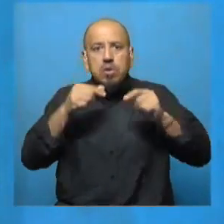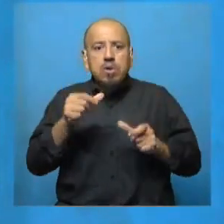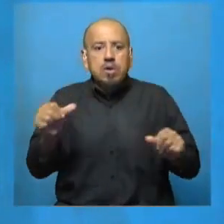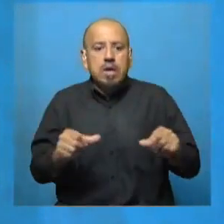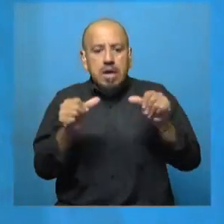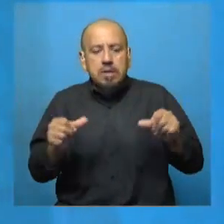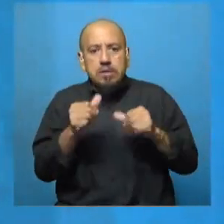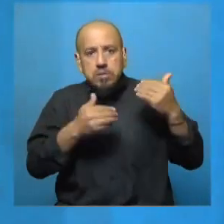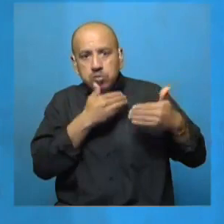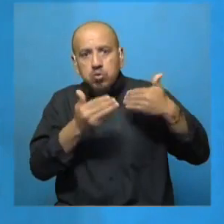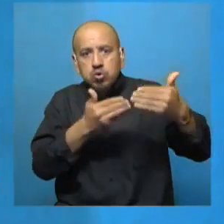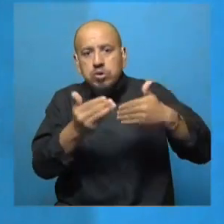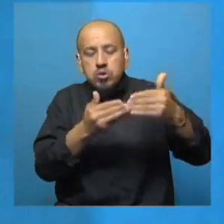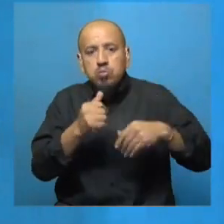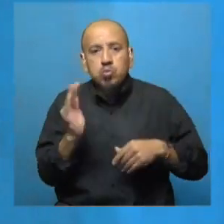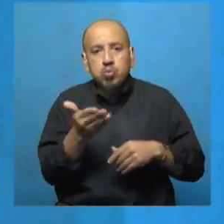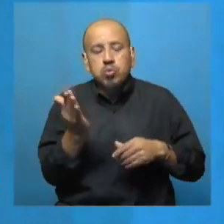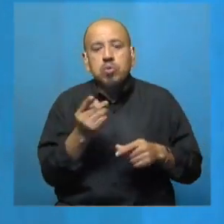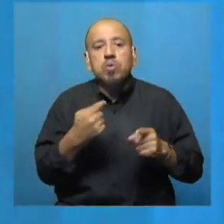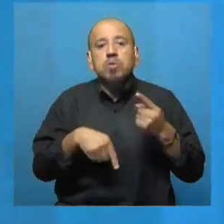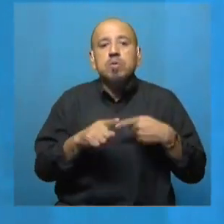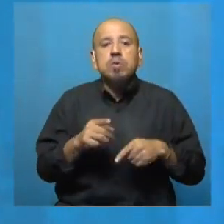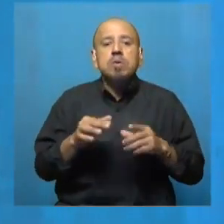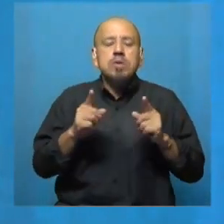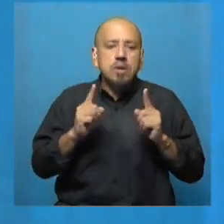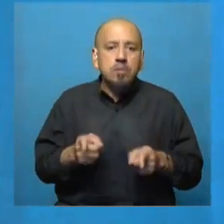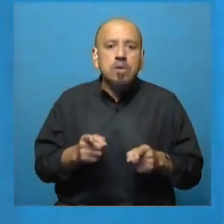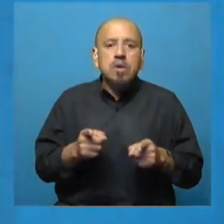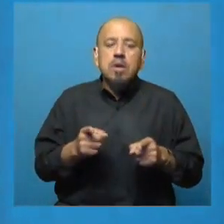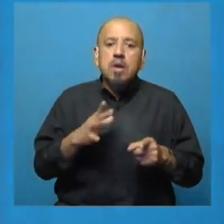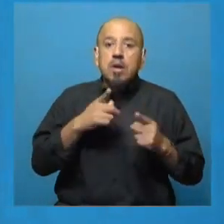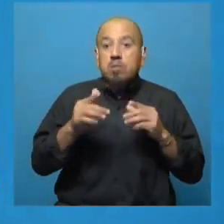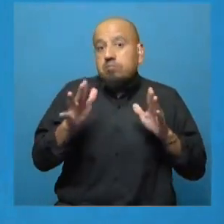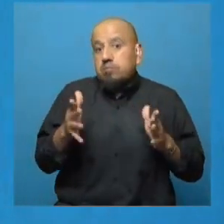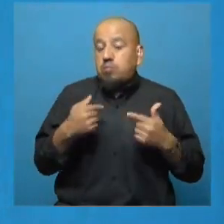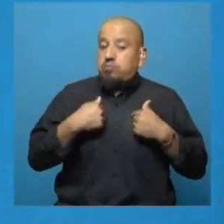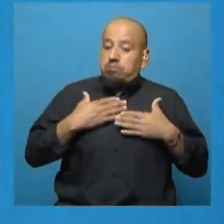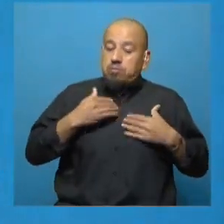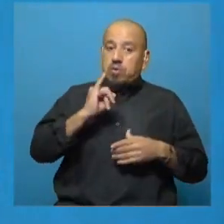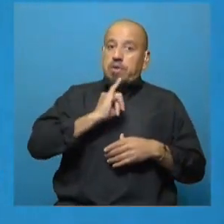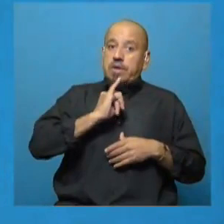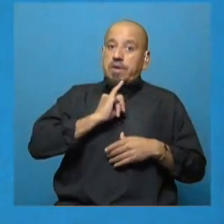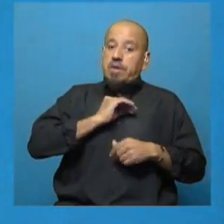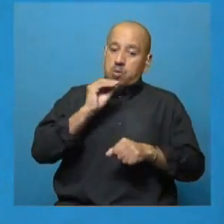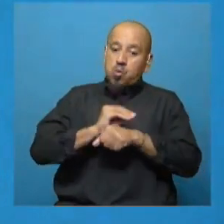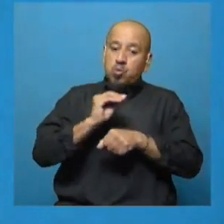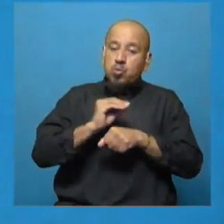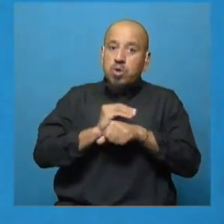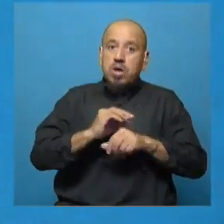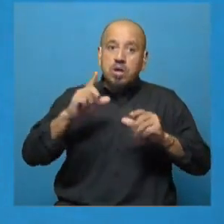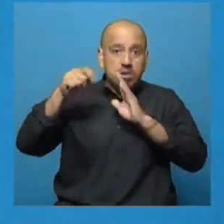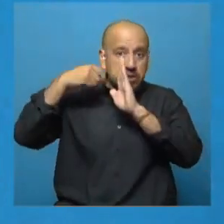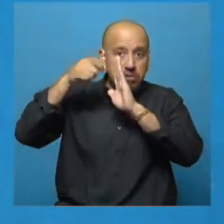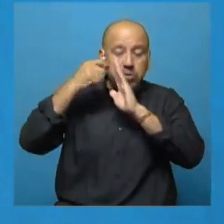que hace un proceso muy largo para casos historias y que además te genera una identidad este cultural los audiovisual